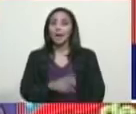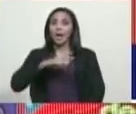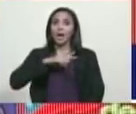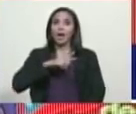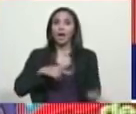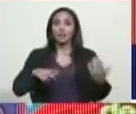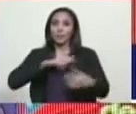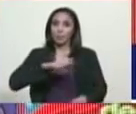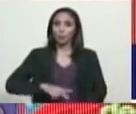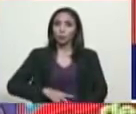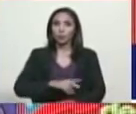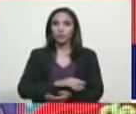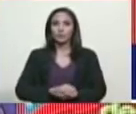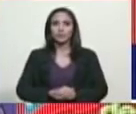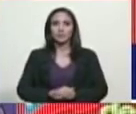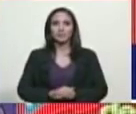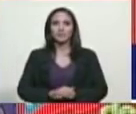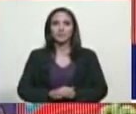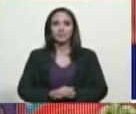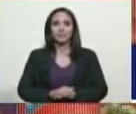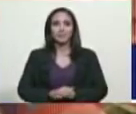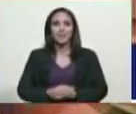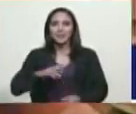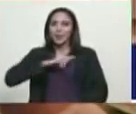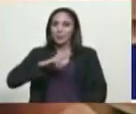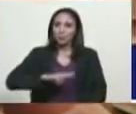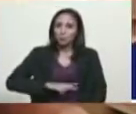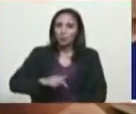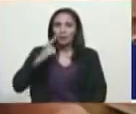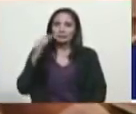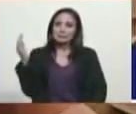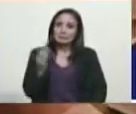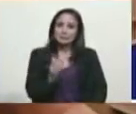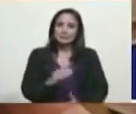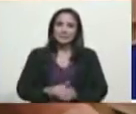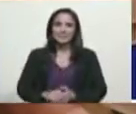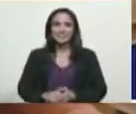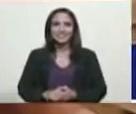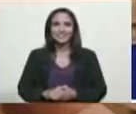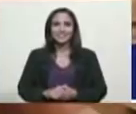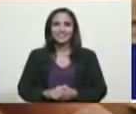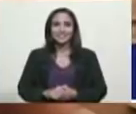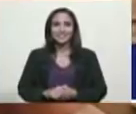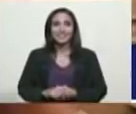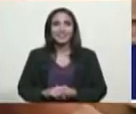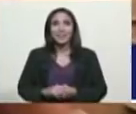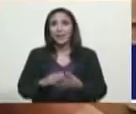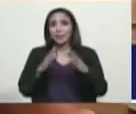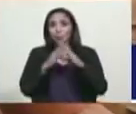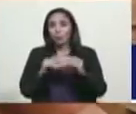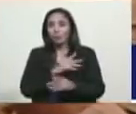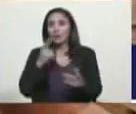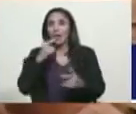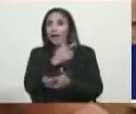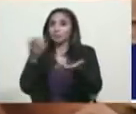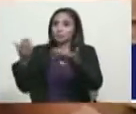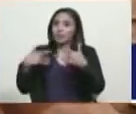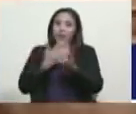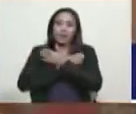muchos años y se siente venezolana. Y nosotros, con los dos brazos, la queremos, la